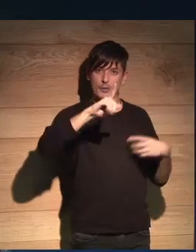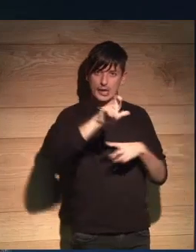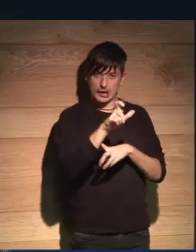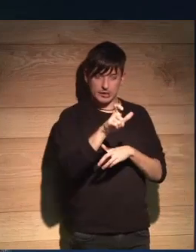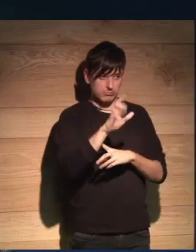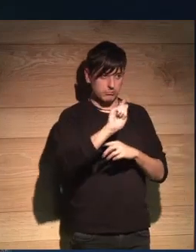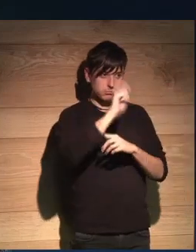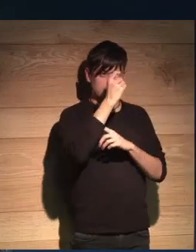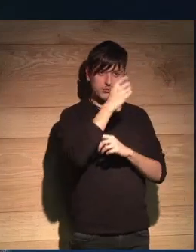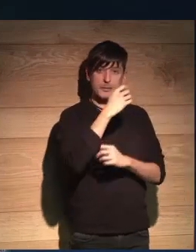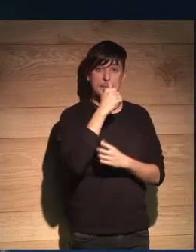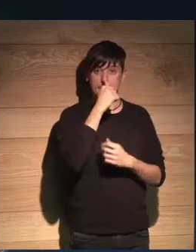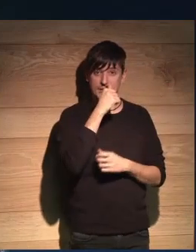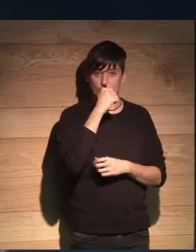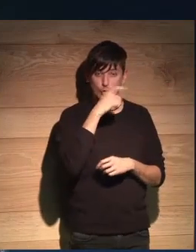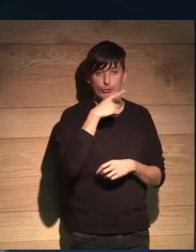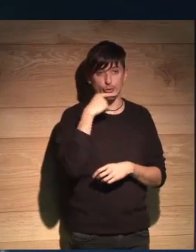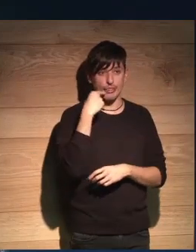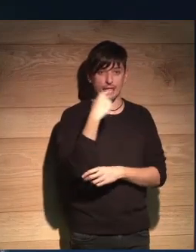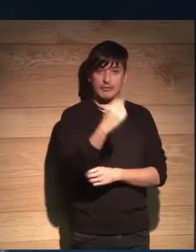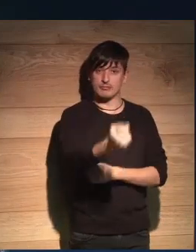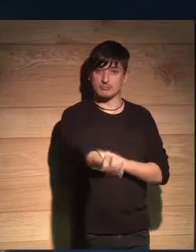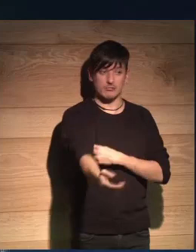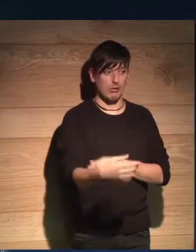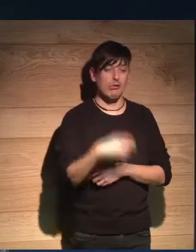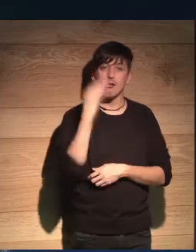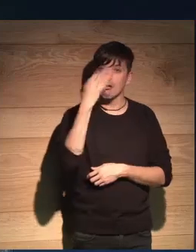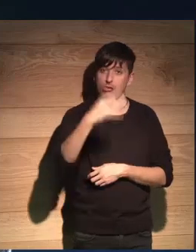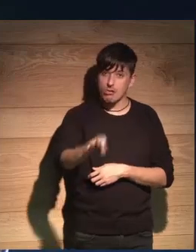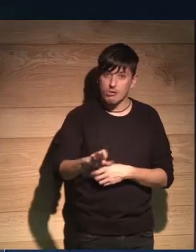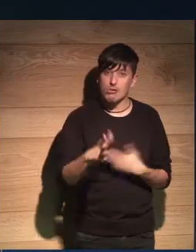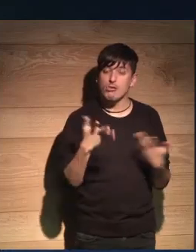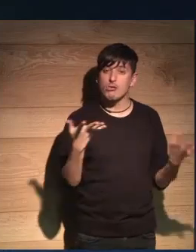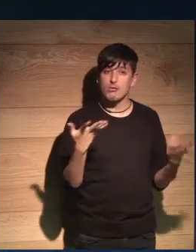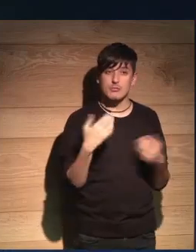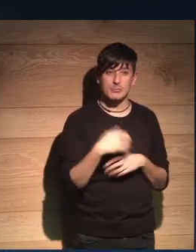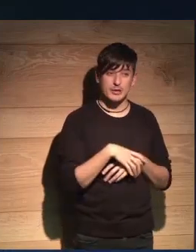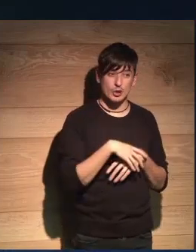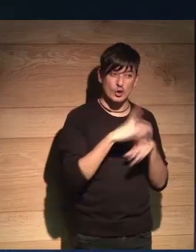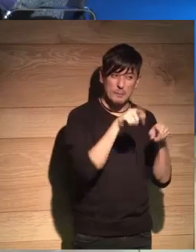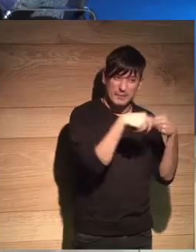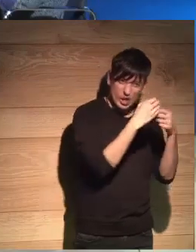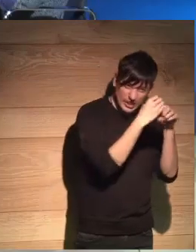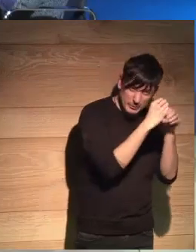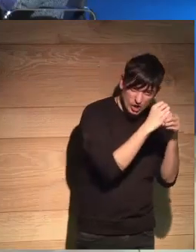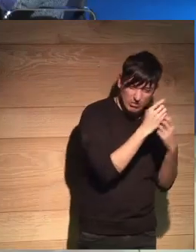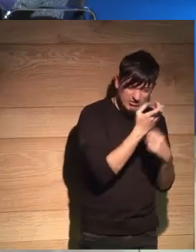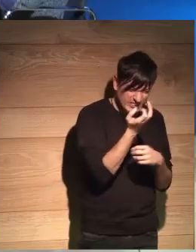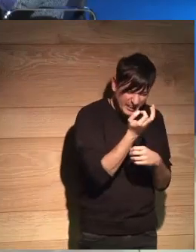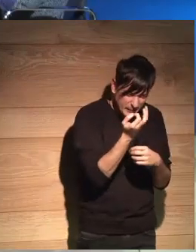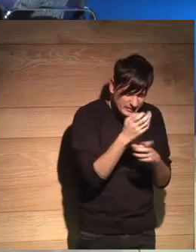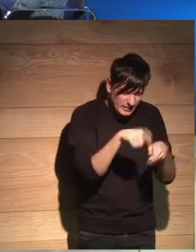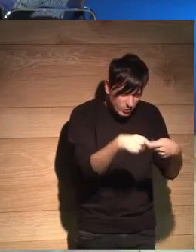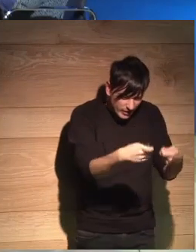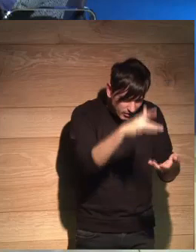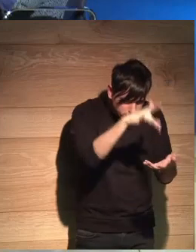dulce. Y yo pensé, pero ¿cómo se defiende la planta? Porque los bioquímicos nos encanta saber lo que está ocurriendo en la